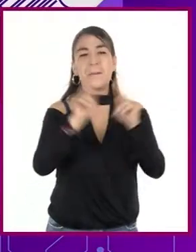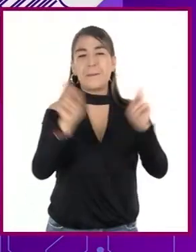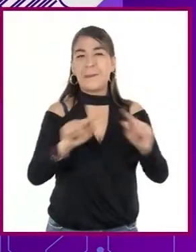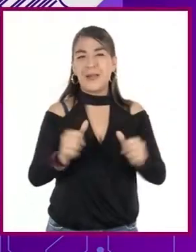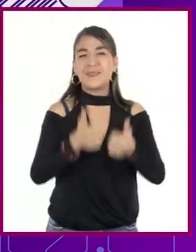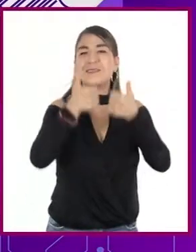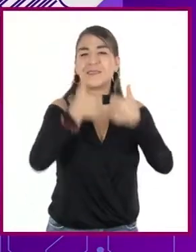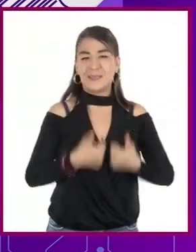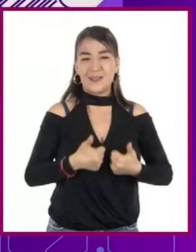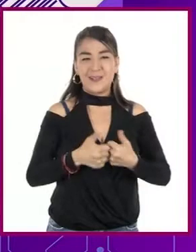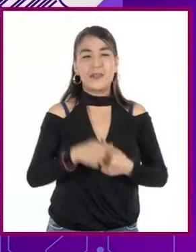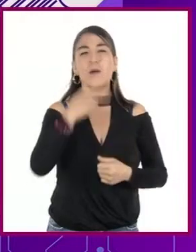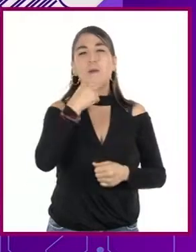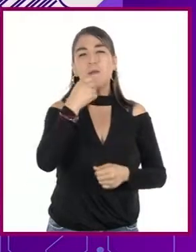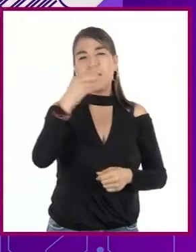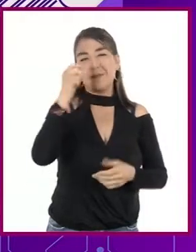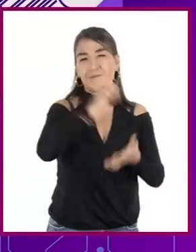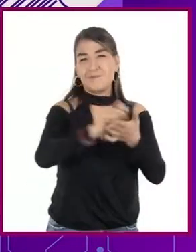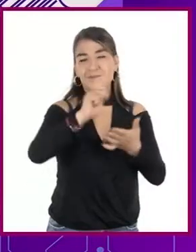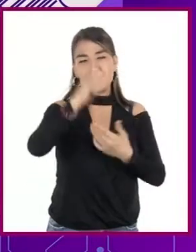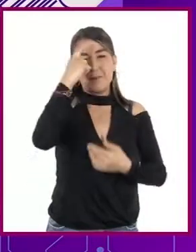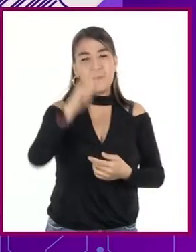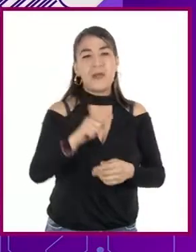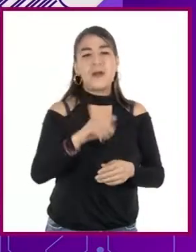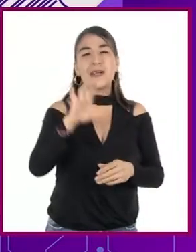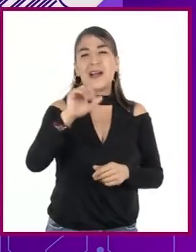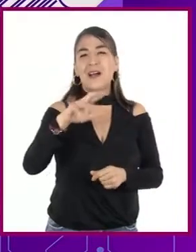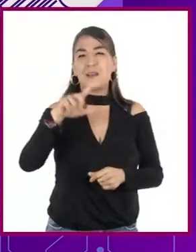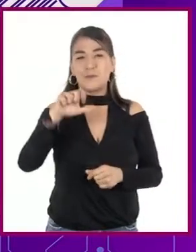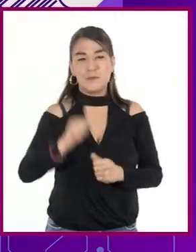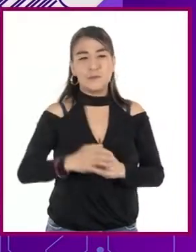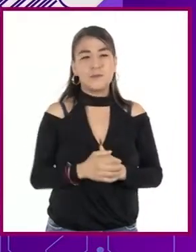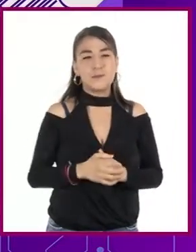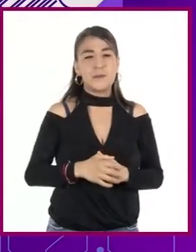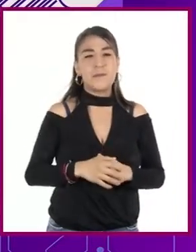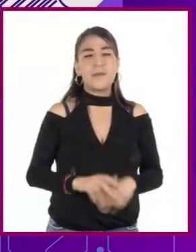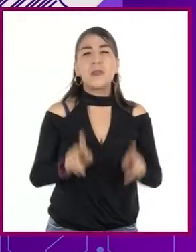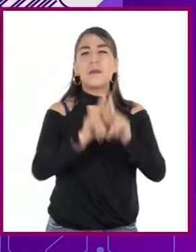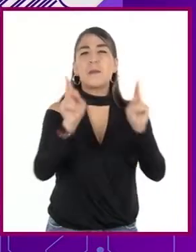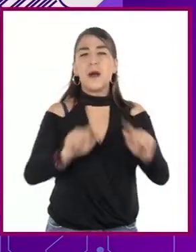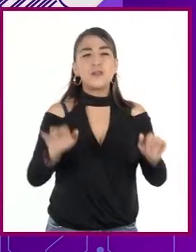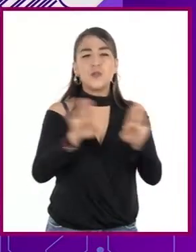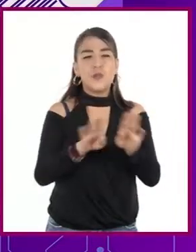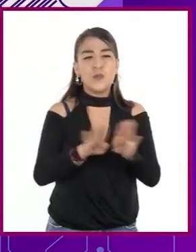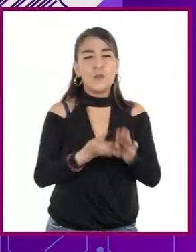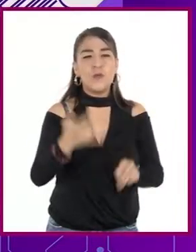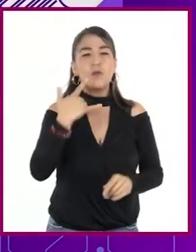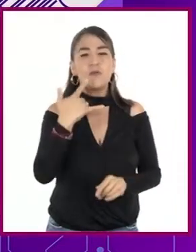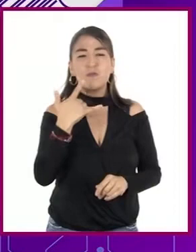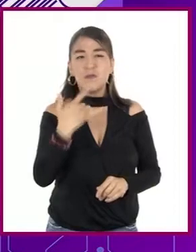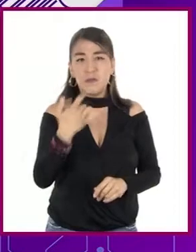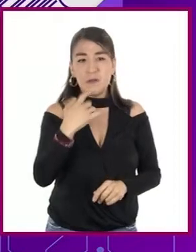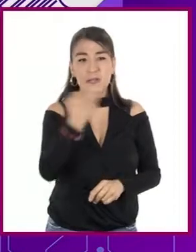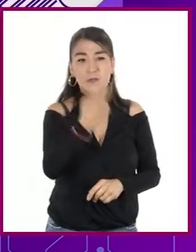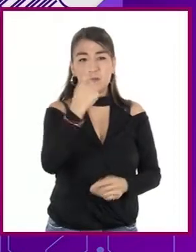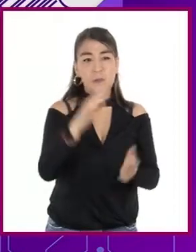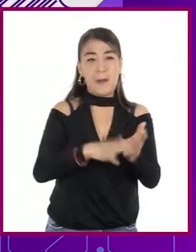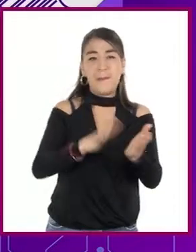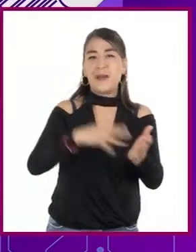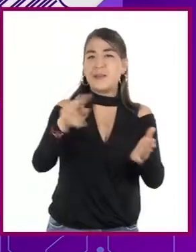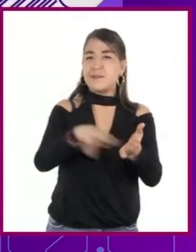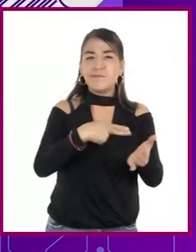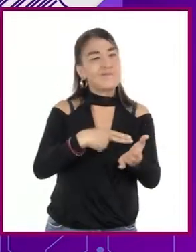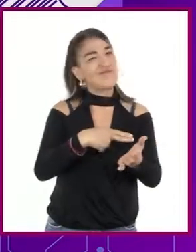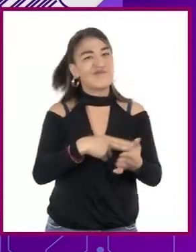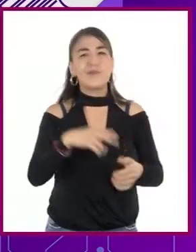Colombia. La paz no se logra solo porque dos firmemos un papel y que se silencien las armas. La paz